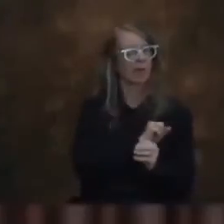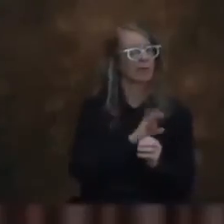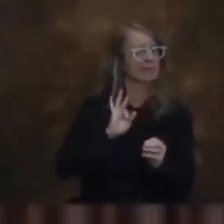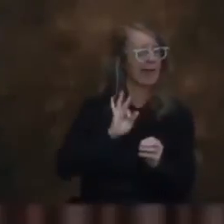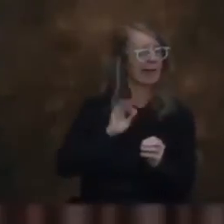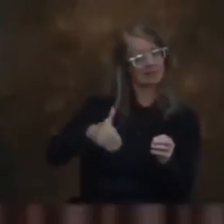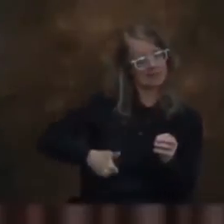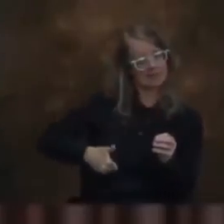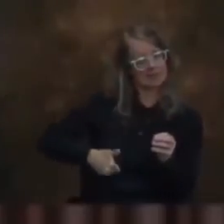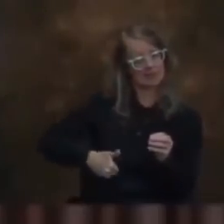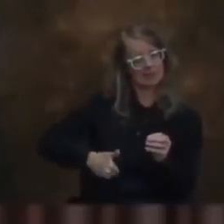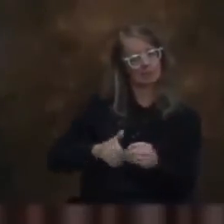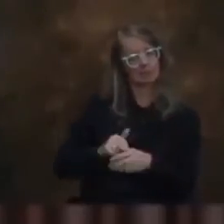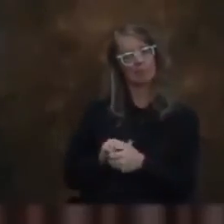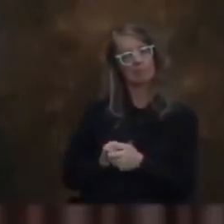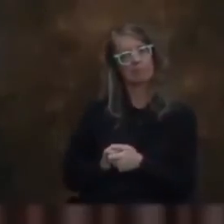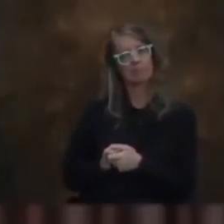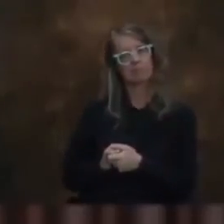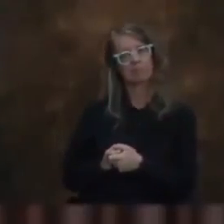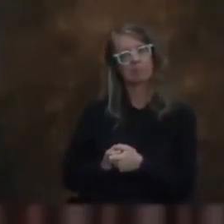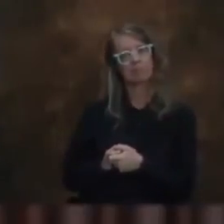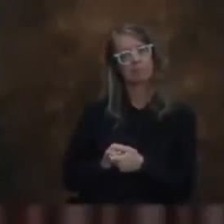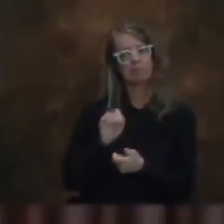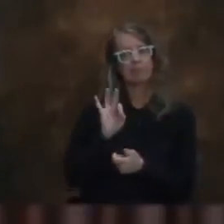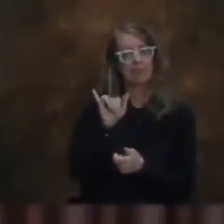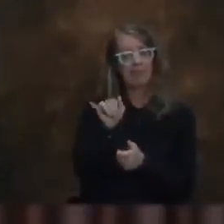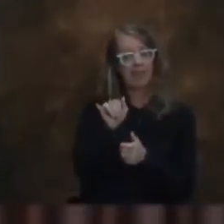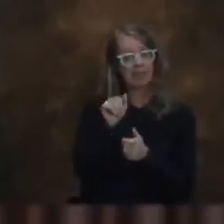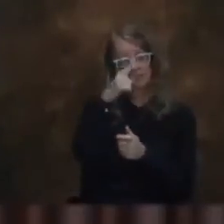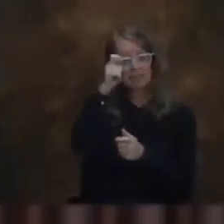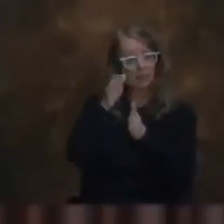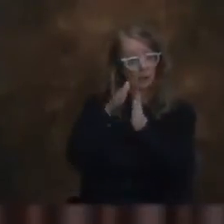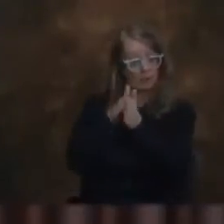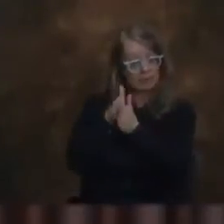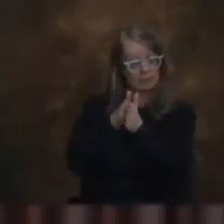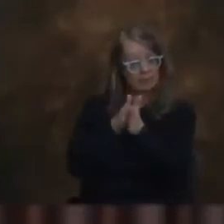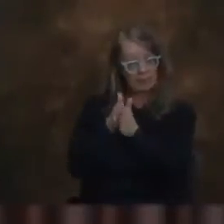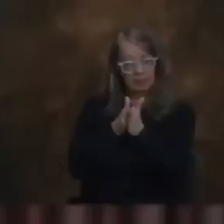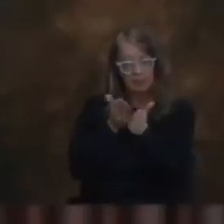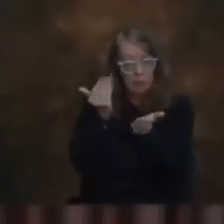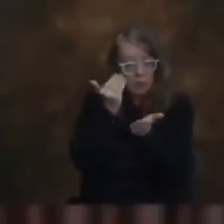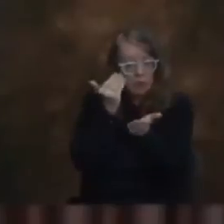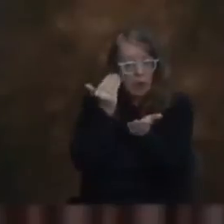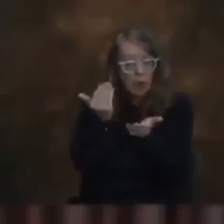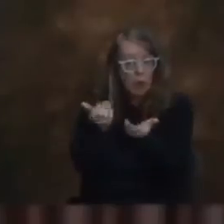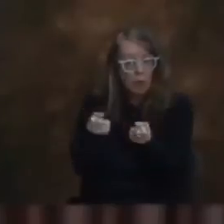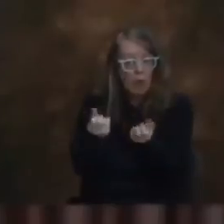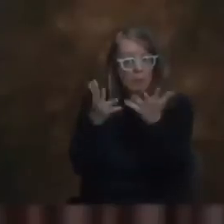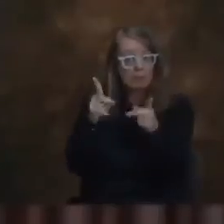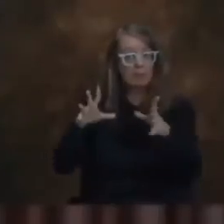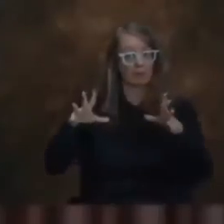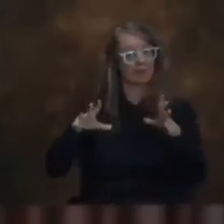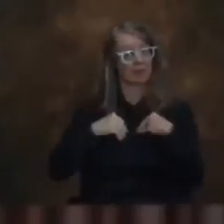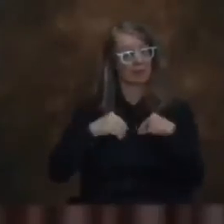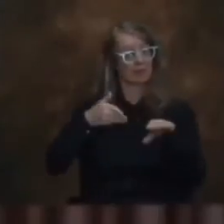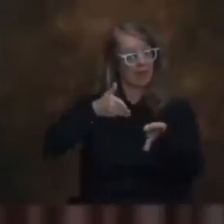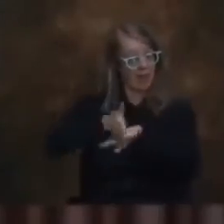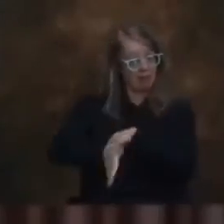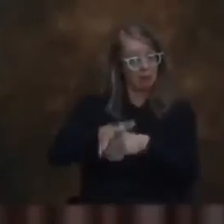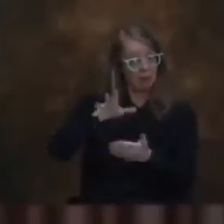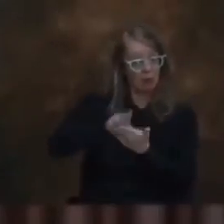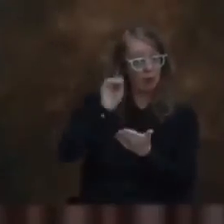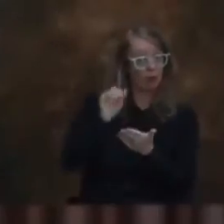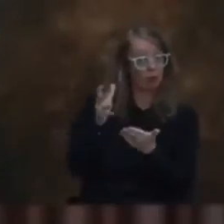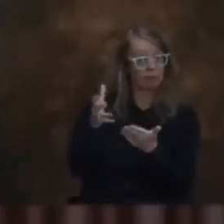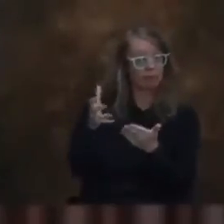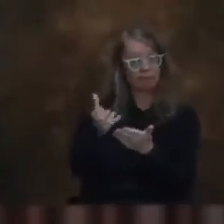visto cuánto ha ayudado ese incentivo a que la gente se vacune porque parece que hay gente